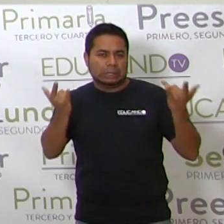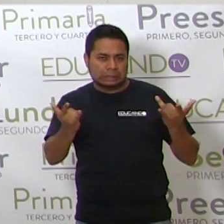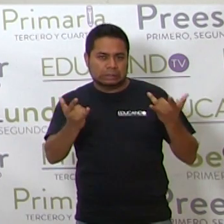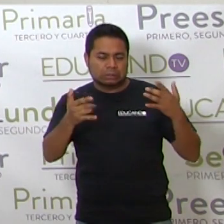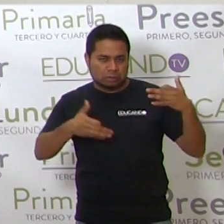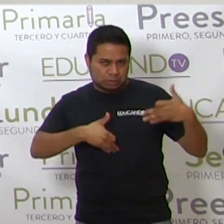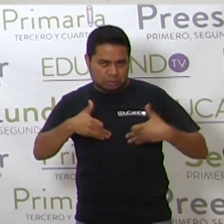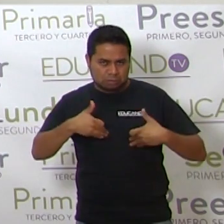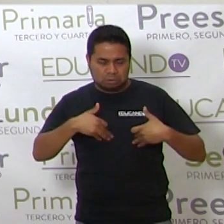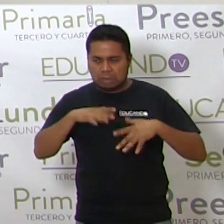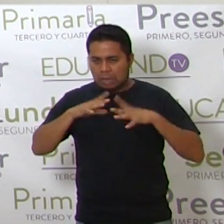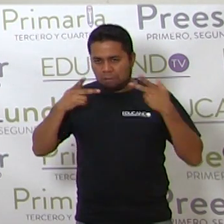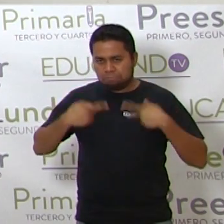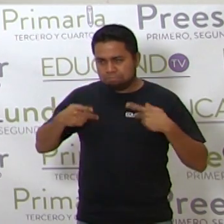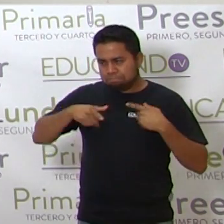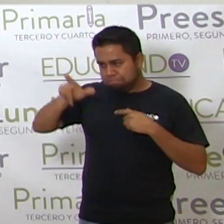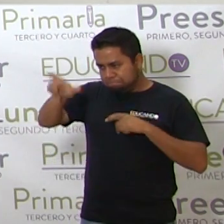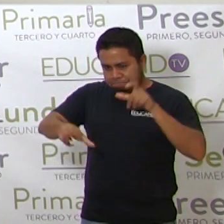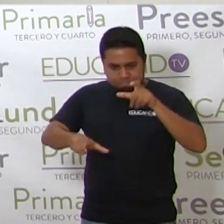los actores